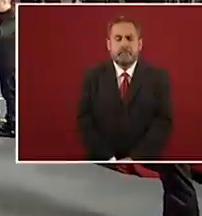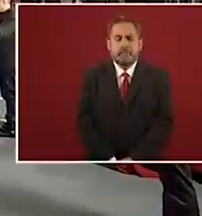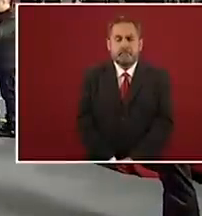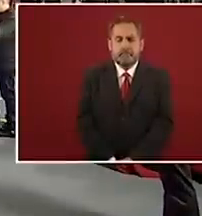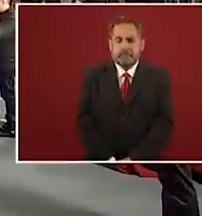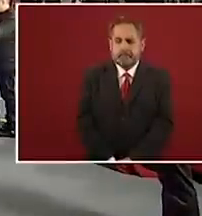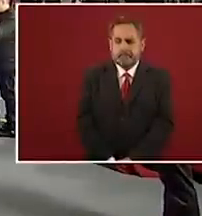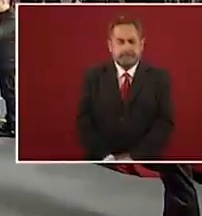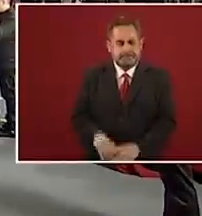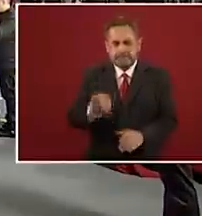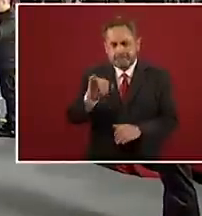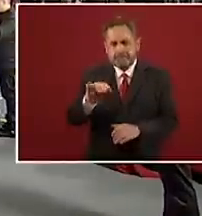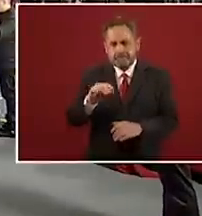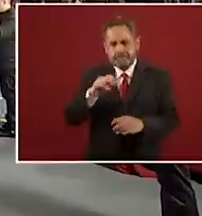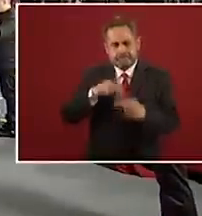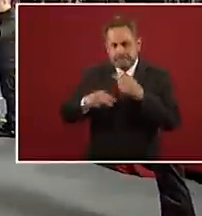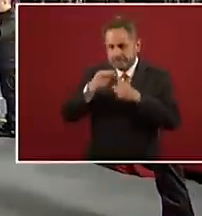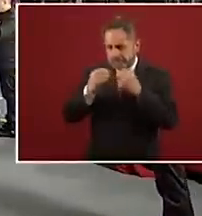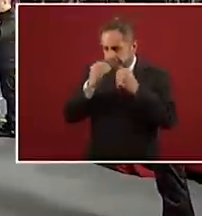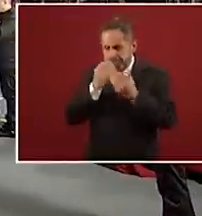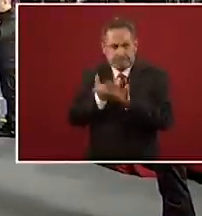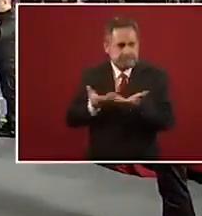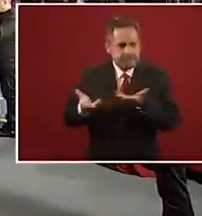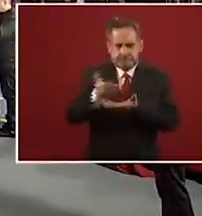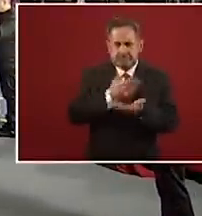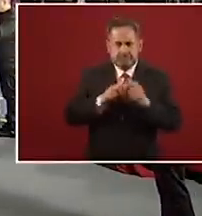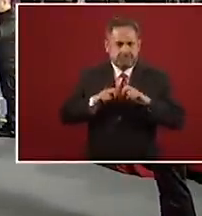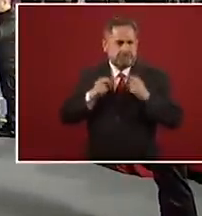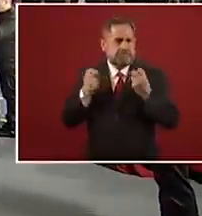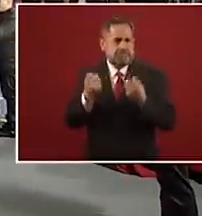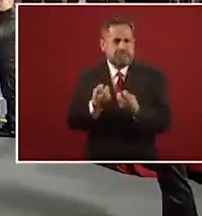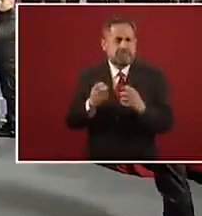Sí, sí, es una comida, vamos ahí a compartir